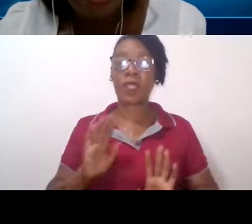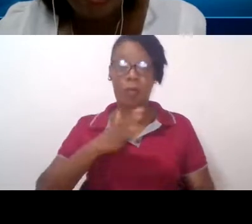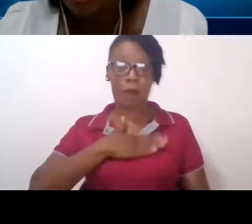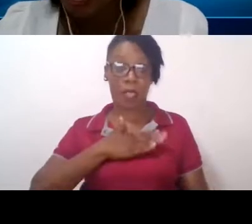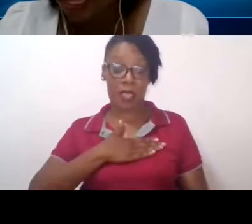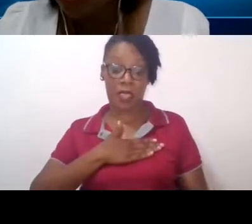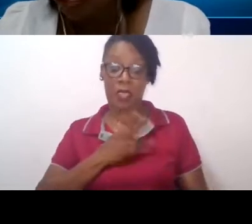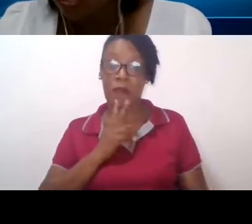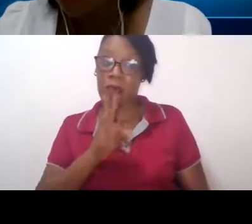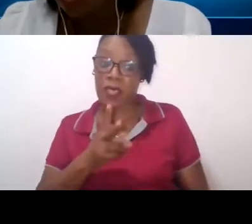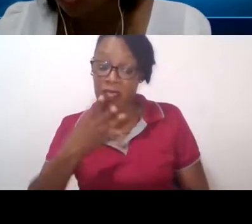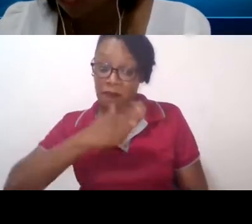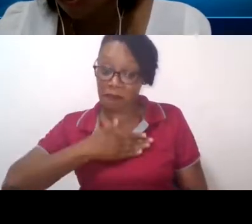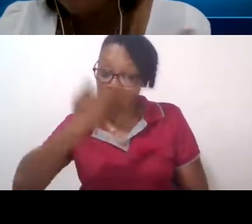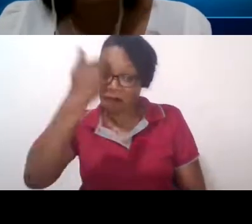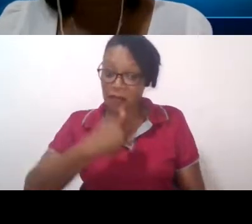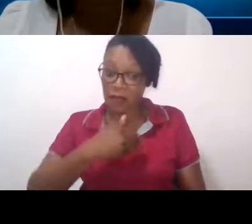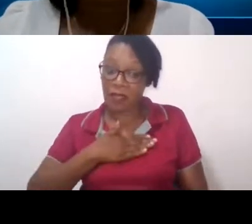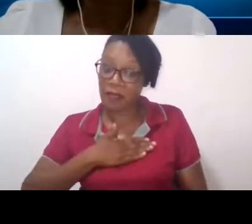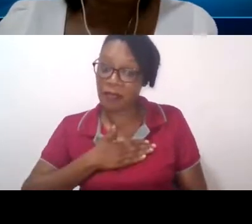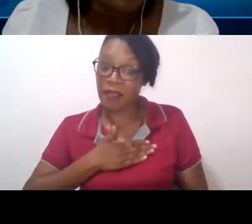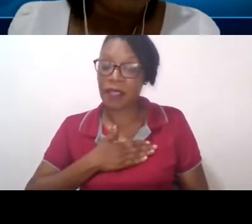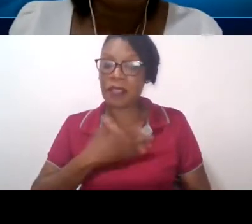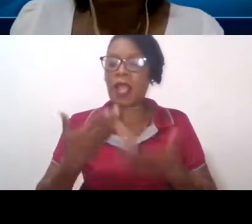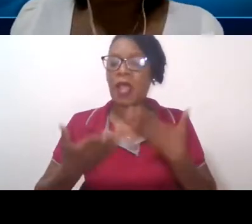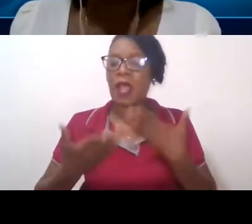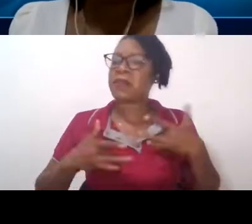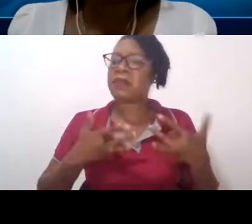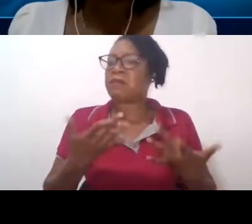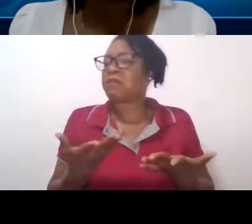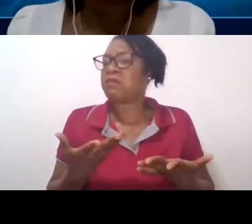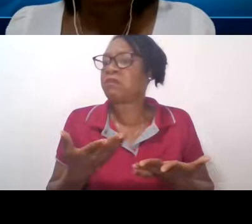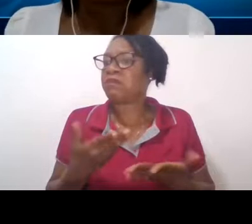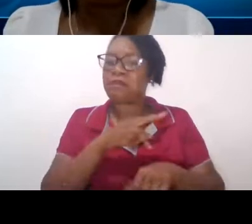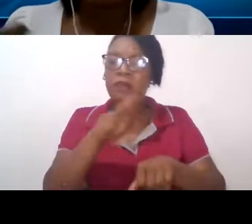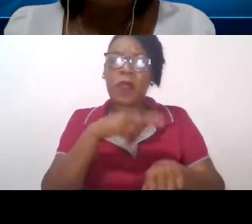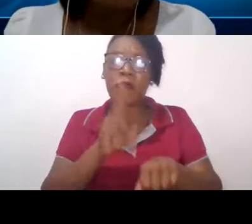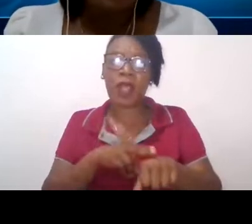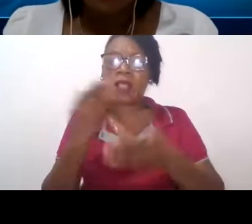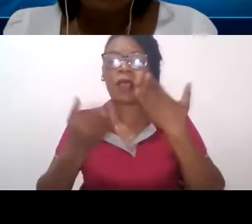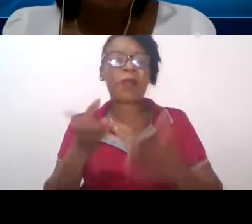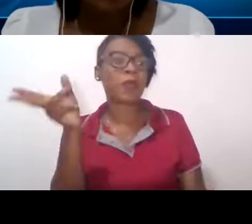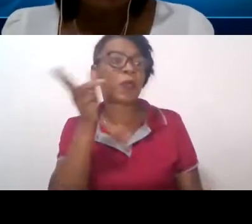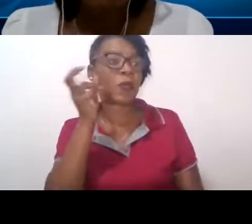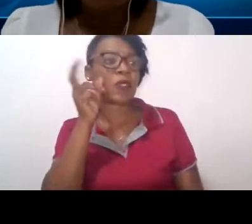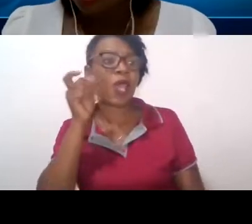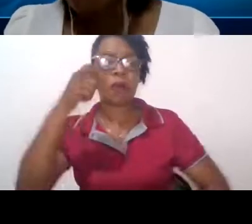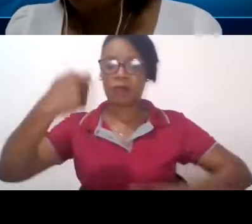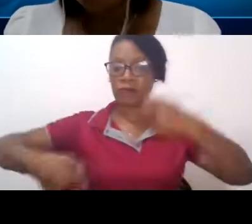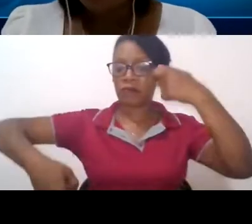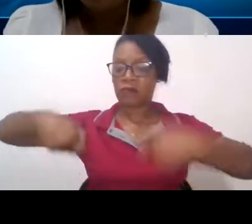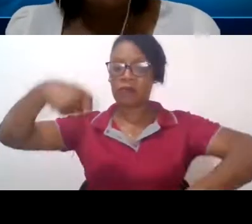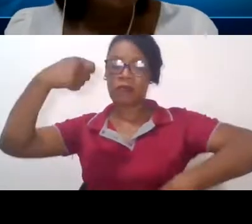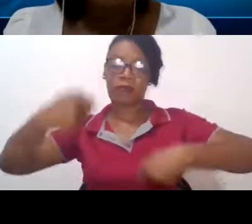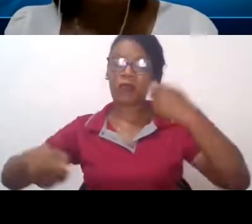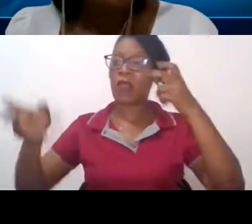realidad, es una situación placentera. Ejemplo, podemos escuchar una banda que esté tocando y